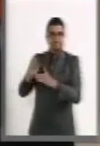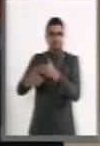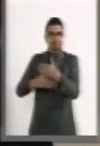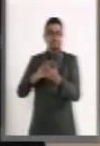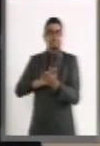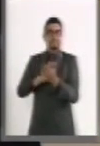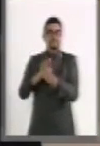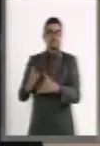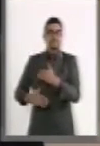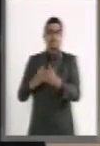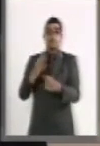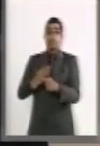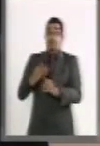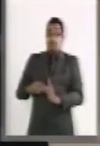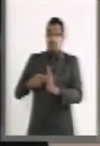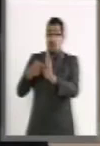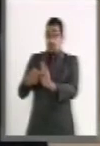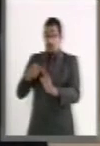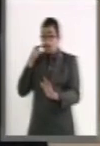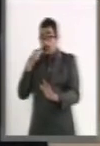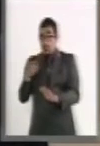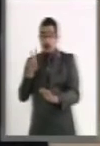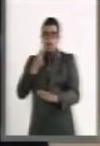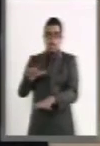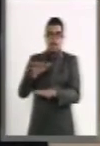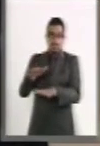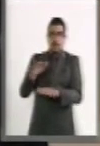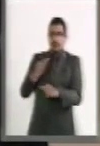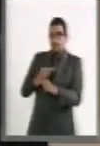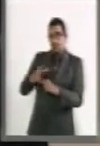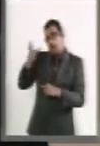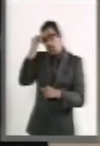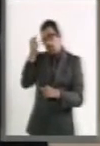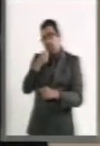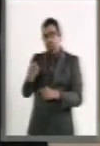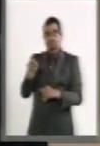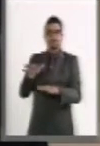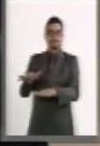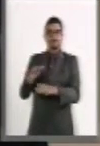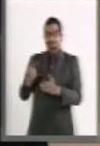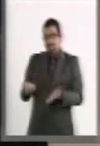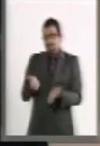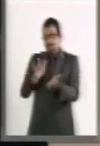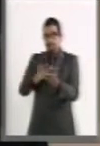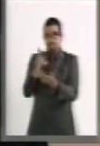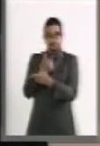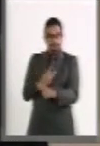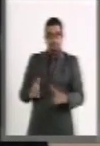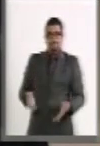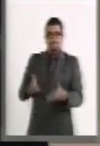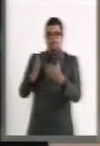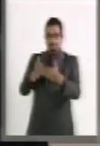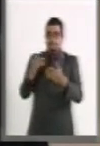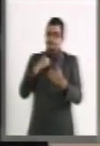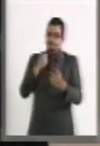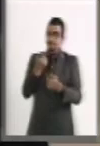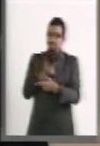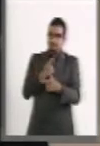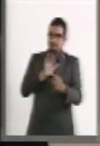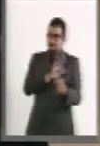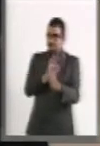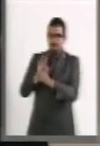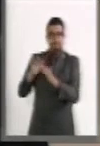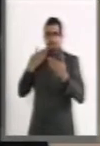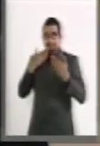del cual se disciplinan expectativas, optimizan capacidades, se fomenta la libertad y se fomenta la autonomía.